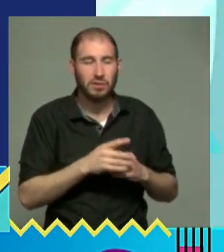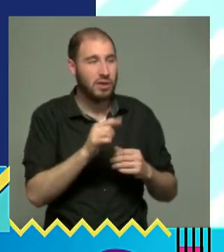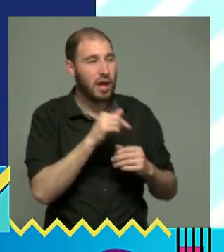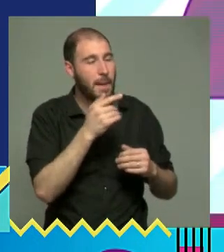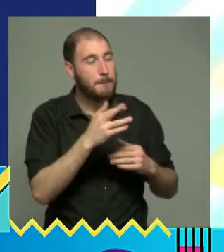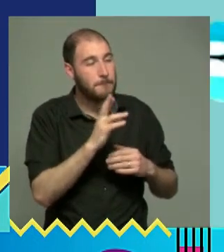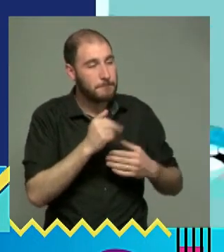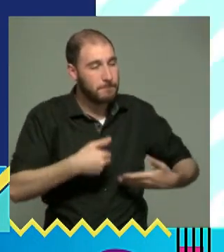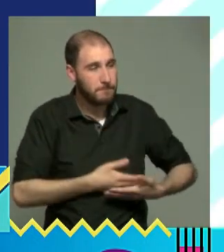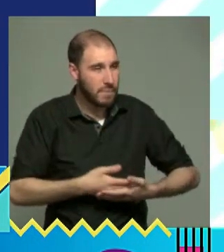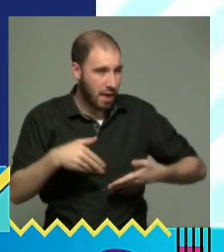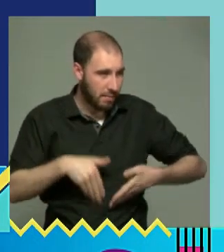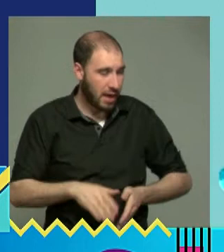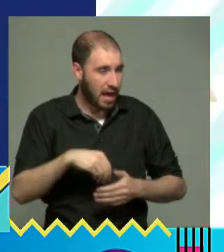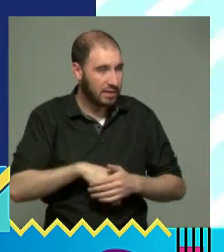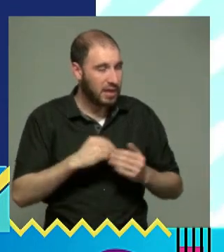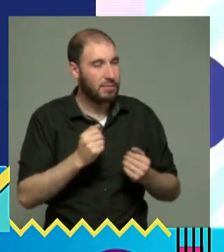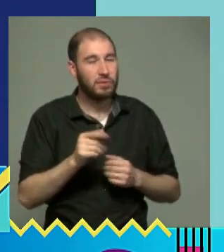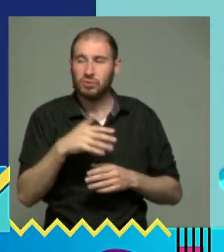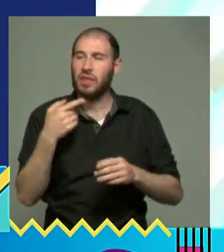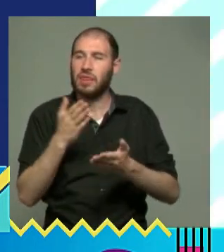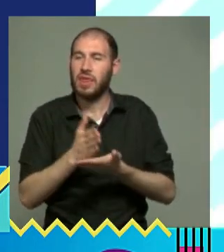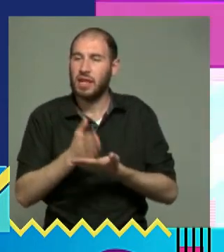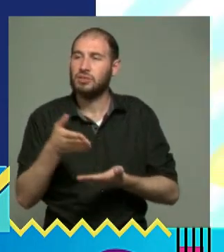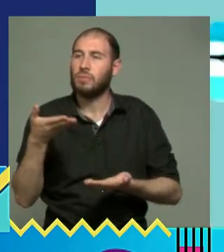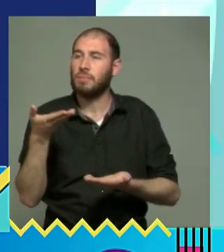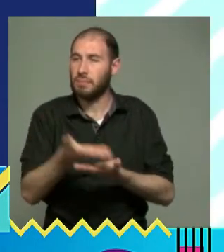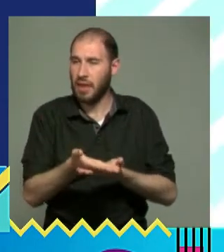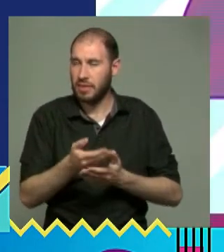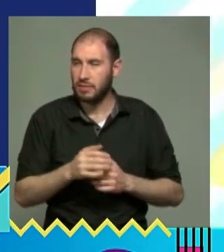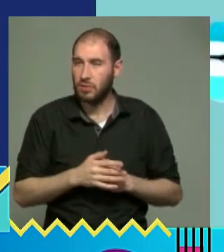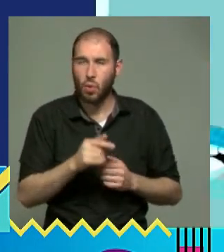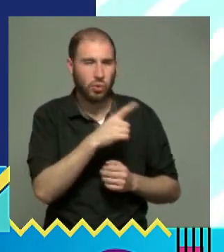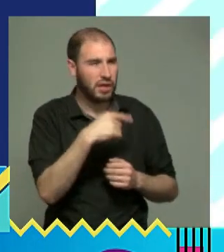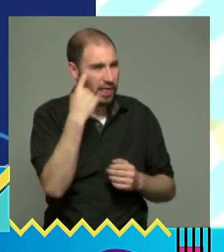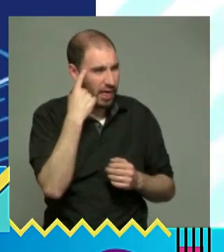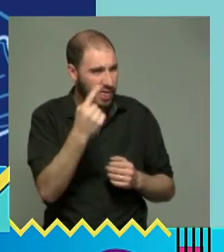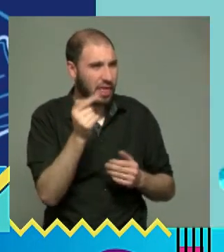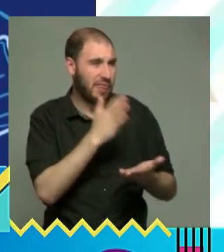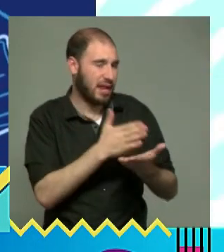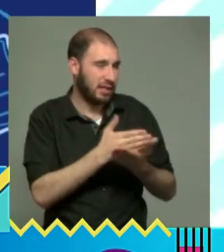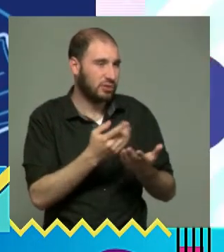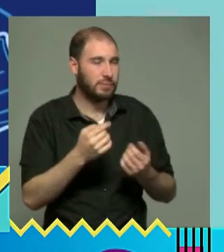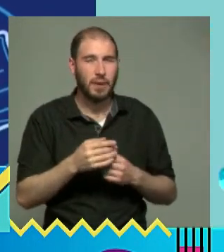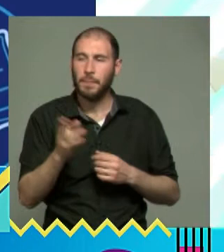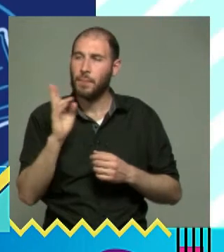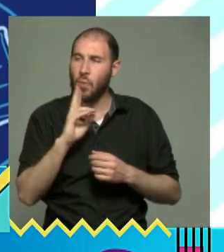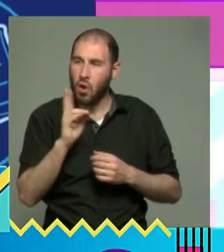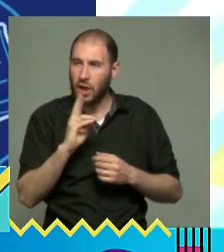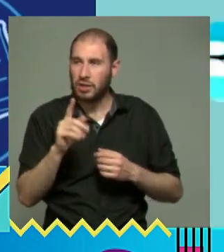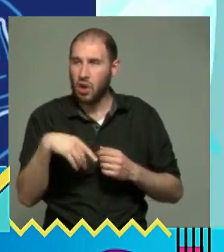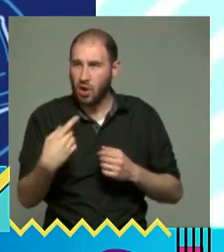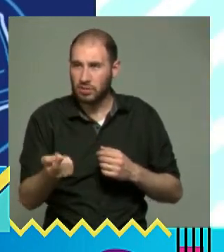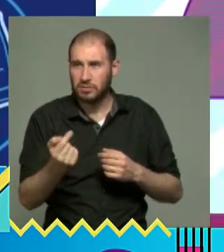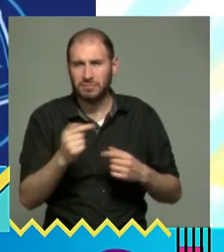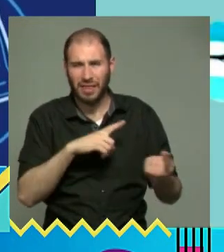está definida en el Código Civil. Exigiendo nuestros derechos. Lo que ustedes piensan que es un derecho, pero es que hay otro derecho